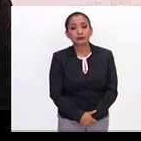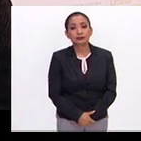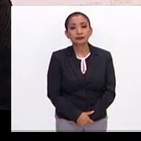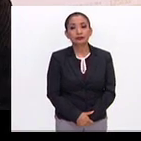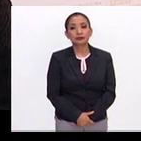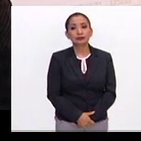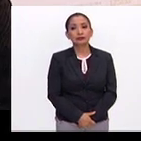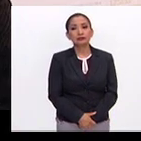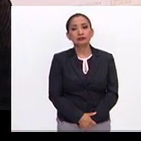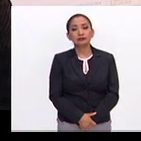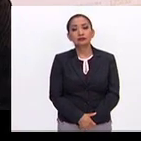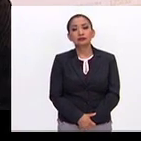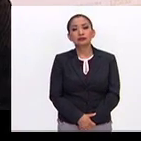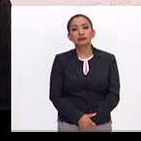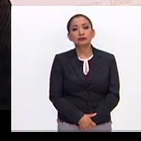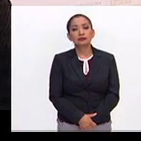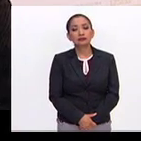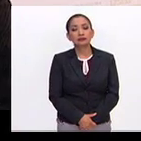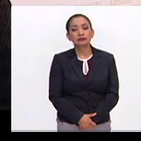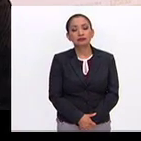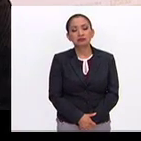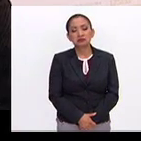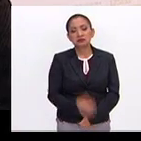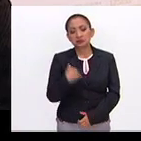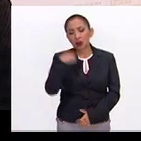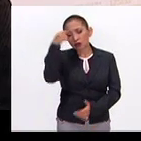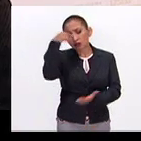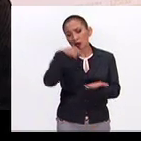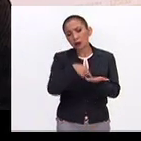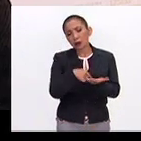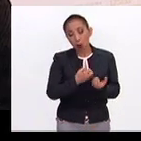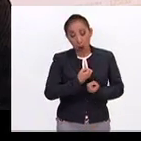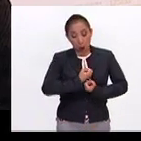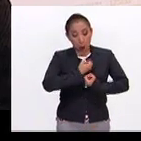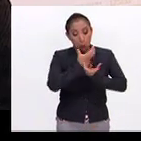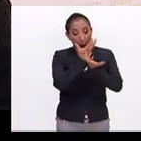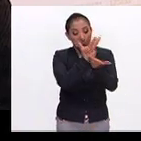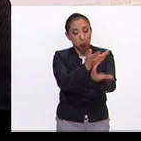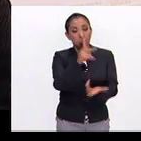Creo que la poesía es la piedra angular de la humanidad.